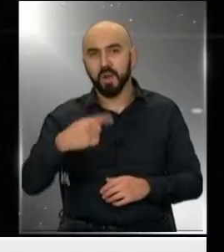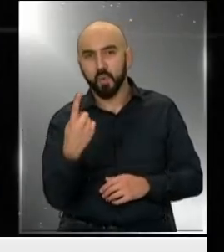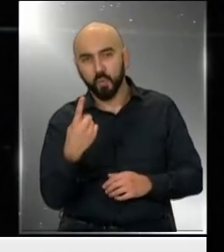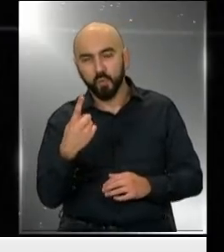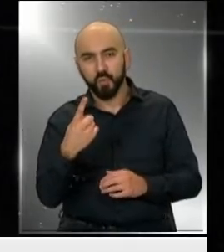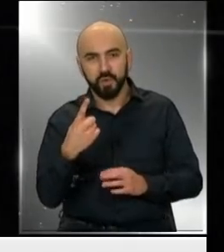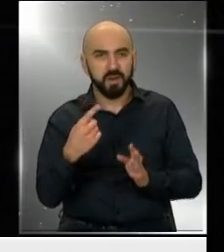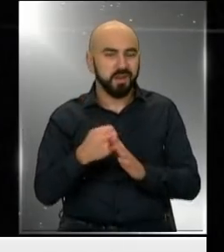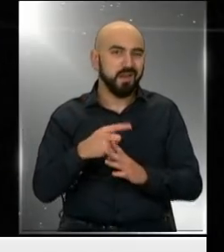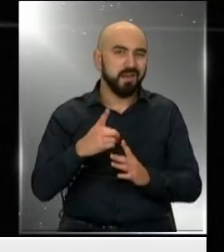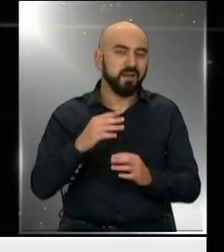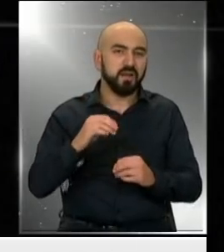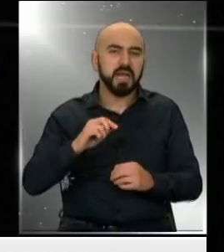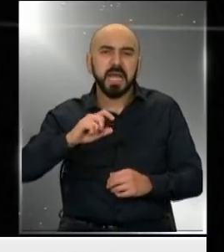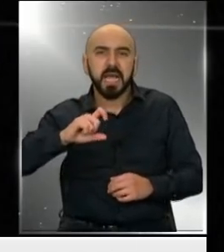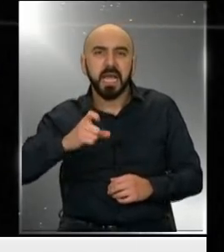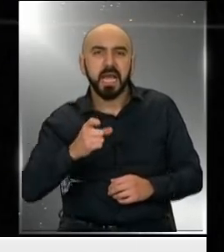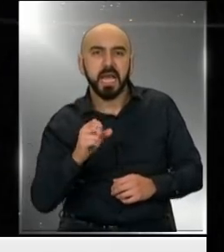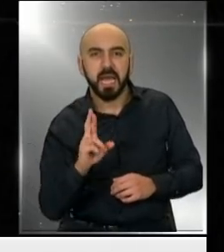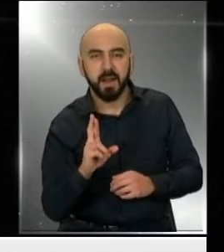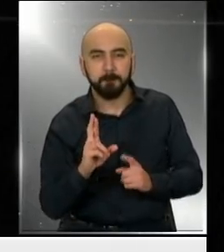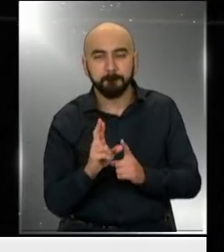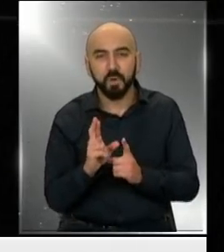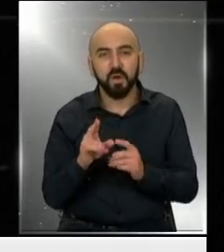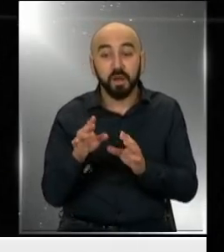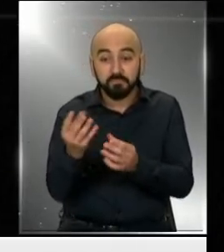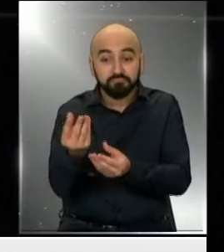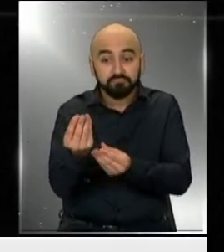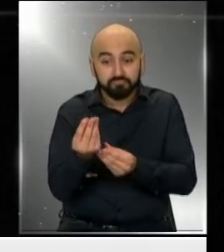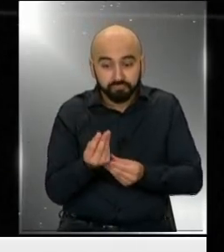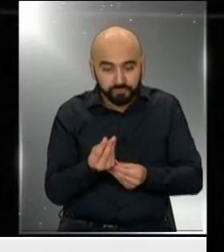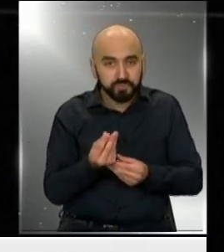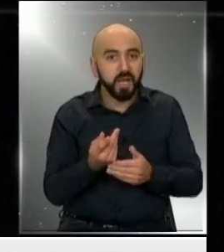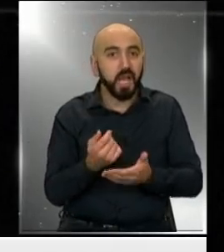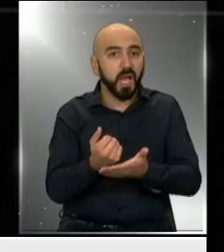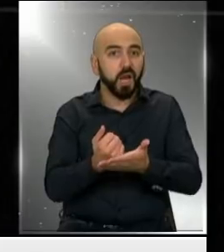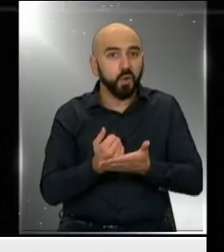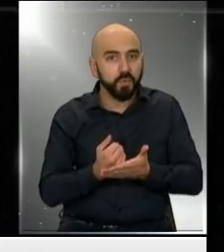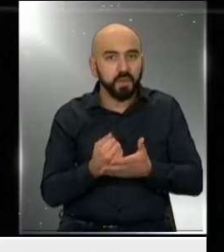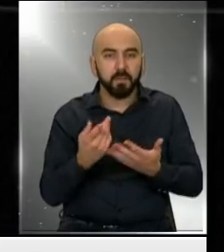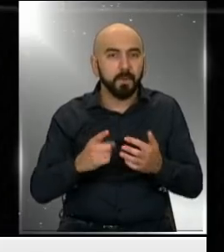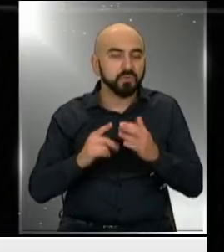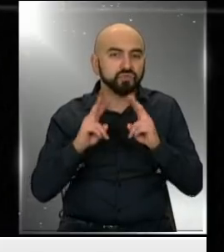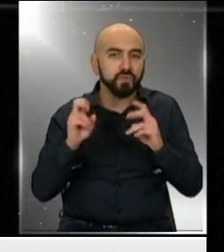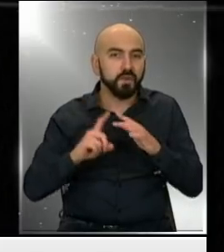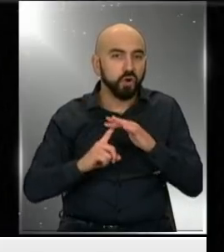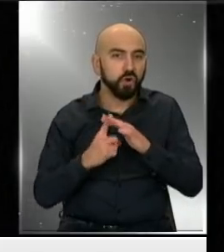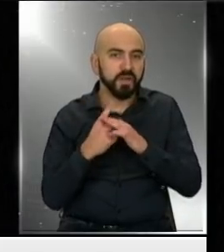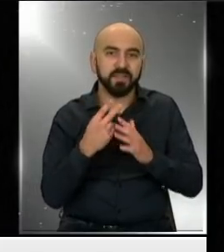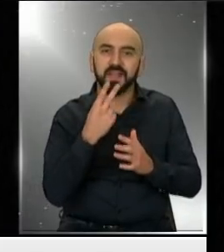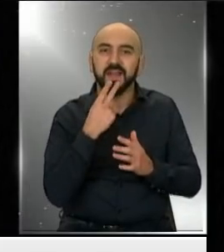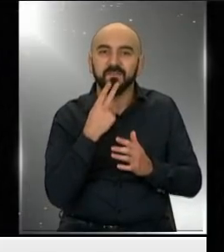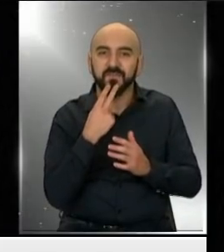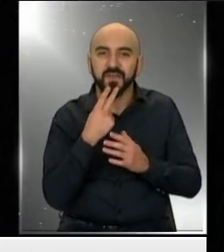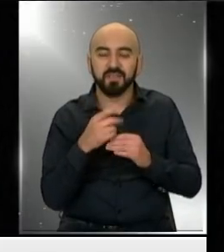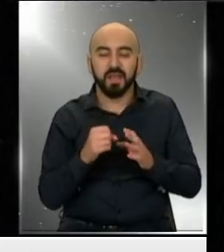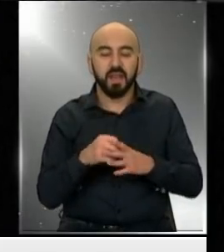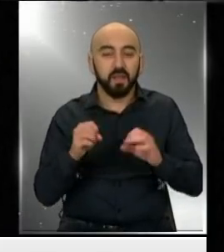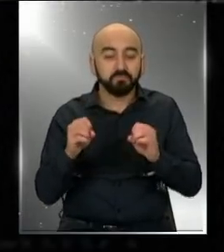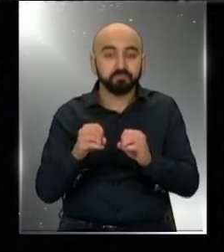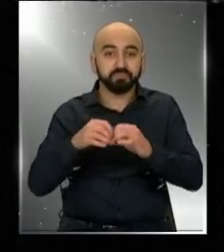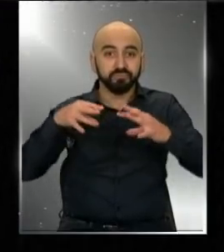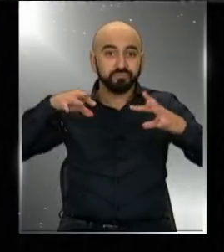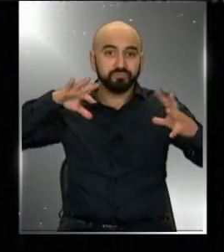de material, puedan ayudar a arrojar luces sobre el origen de la vida y la formación del